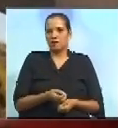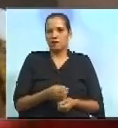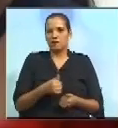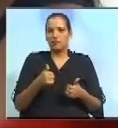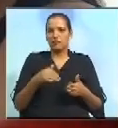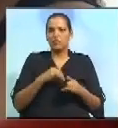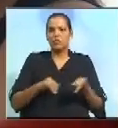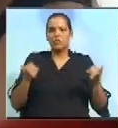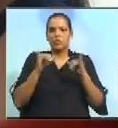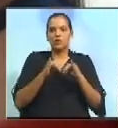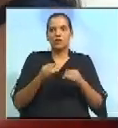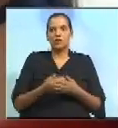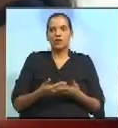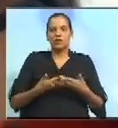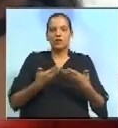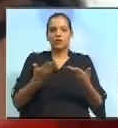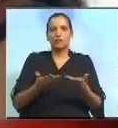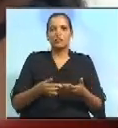más importante, ¿no? Claro,